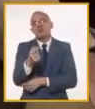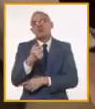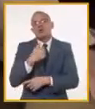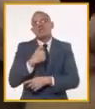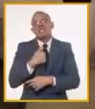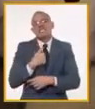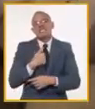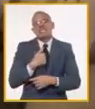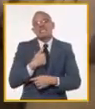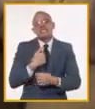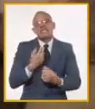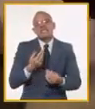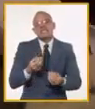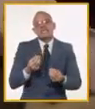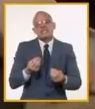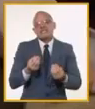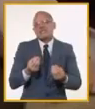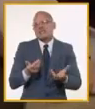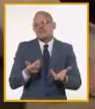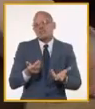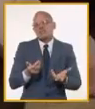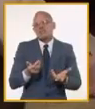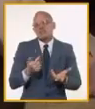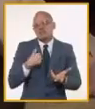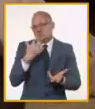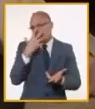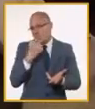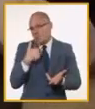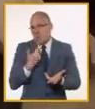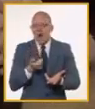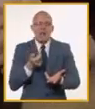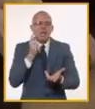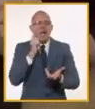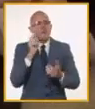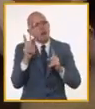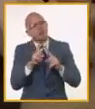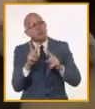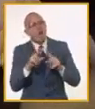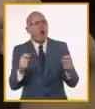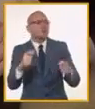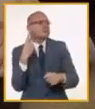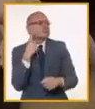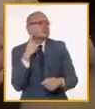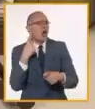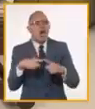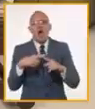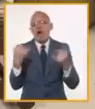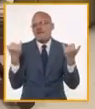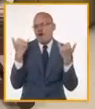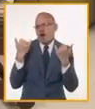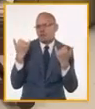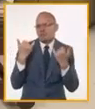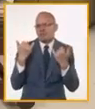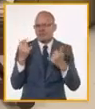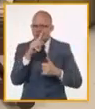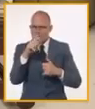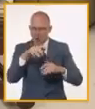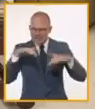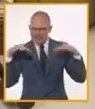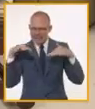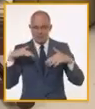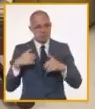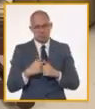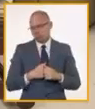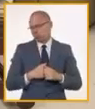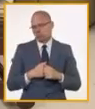nada. Yo oír noticias, estar informado, trato de estar informado. ¿Hace ejercicio? No hago ejercicio.